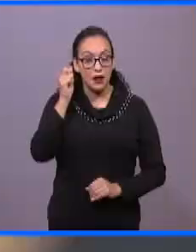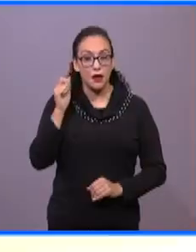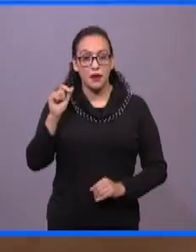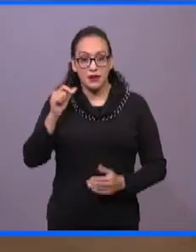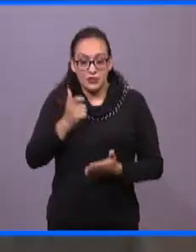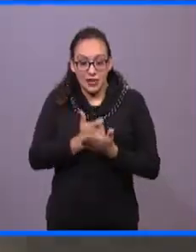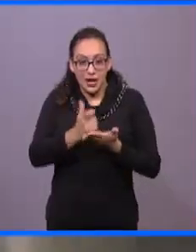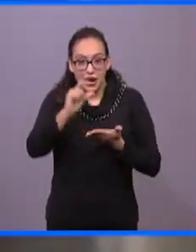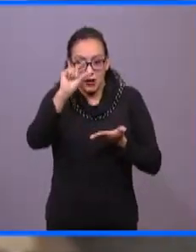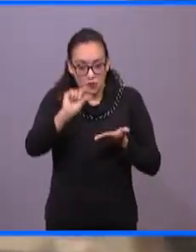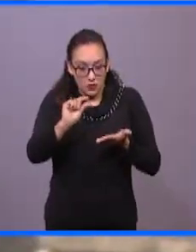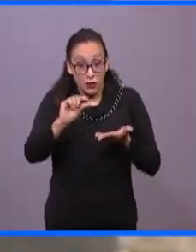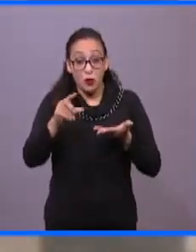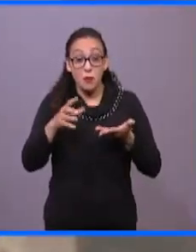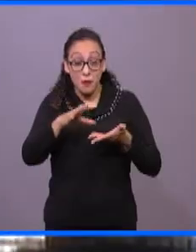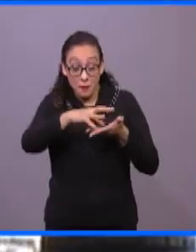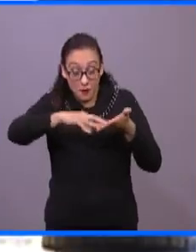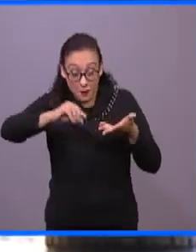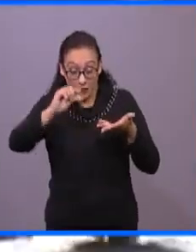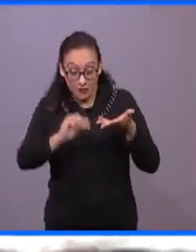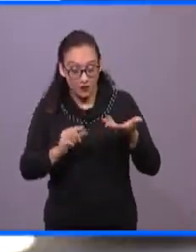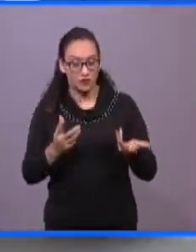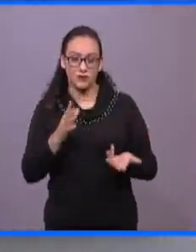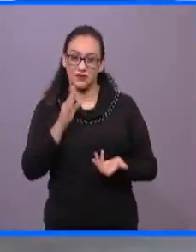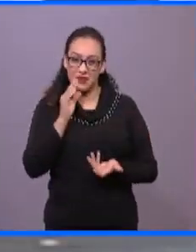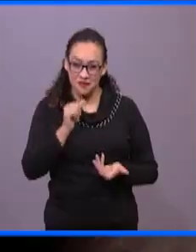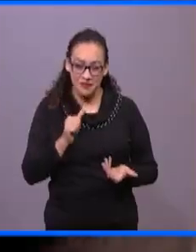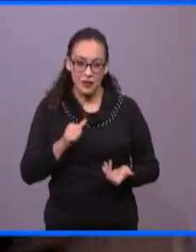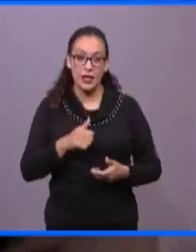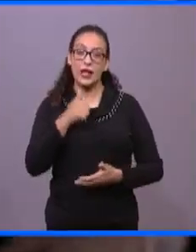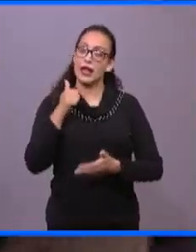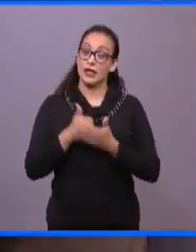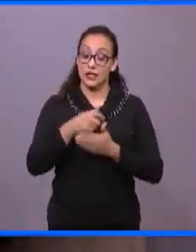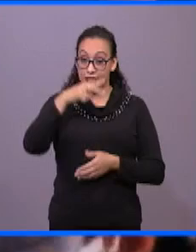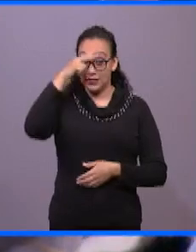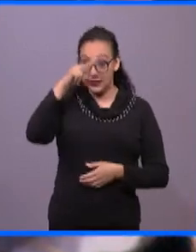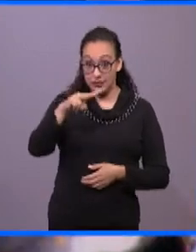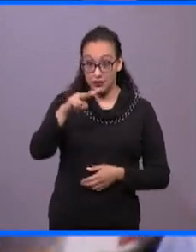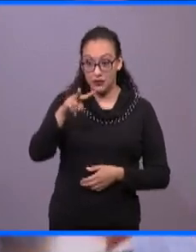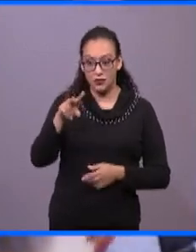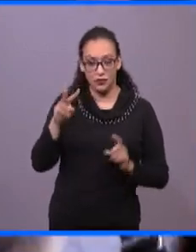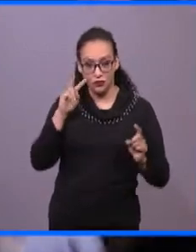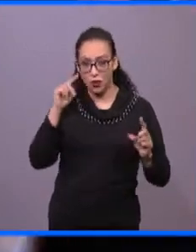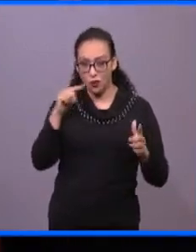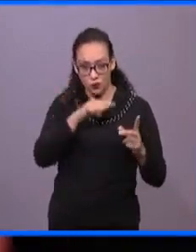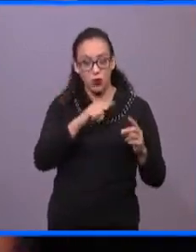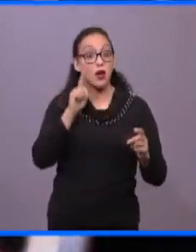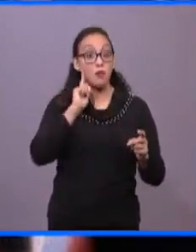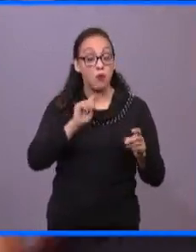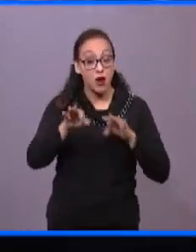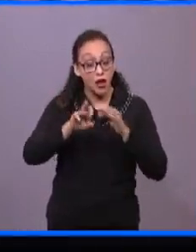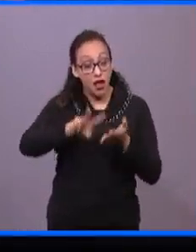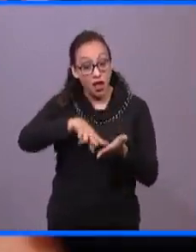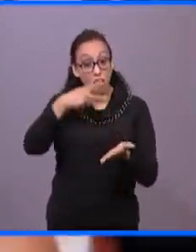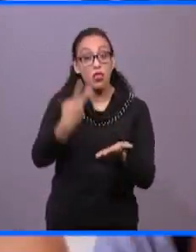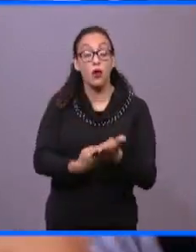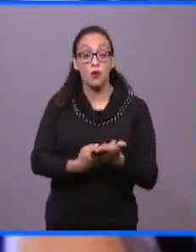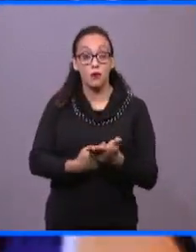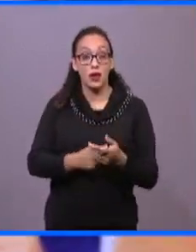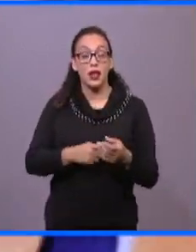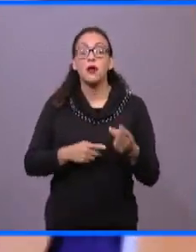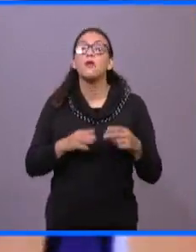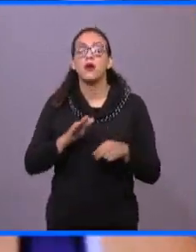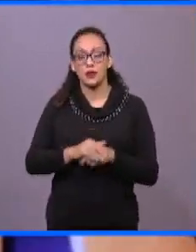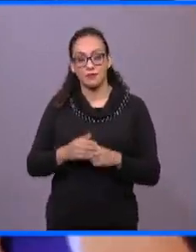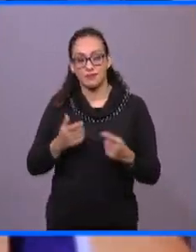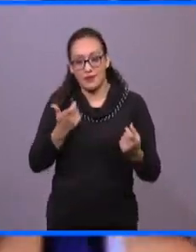a un salario mínimo general vigente y que la Sala de la Ciudad de México no tomó en cuenta el doble trabajo que realiza la madre de